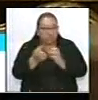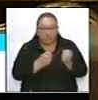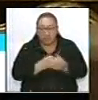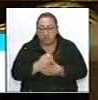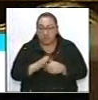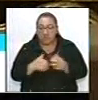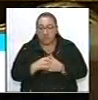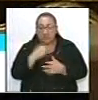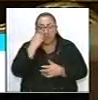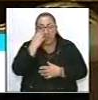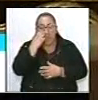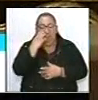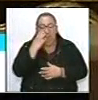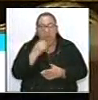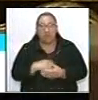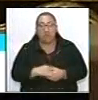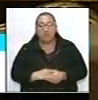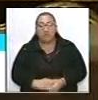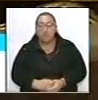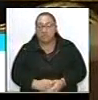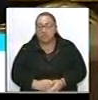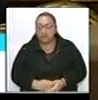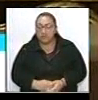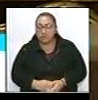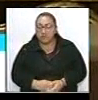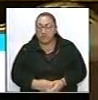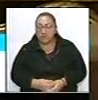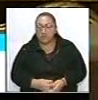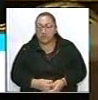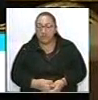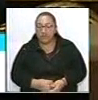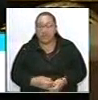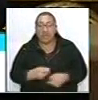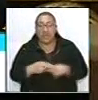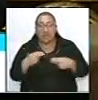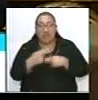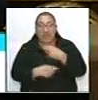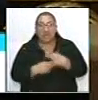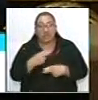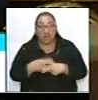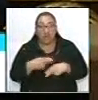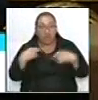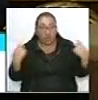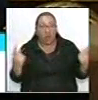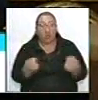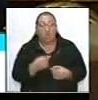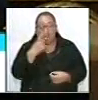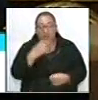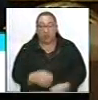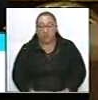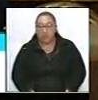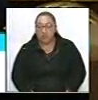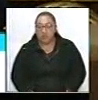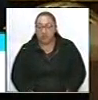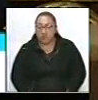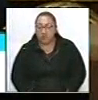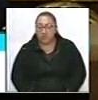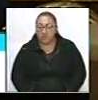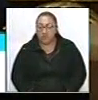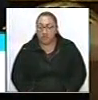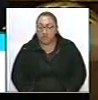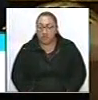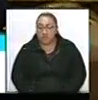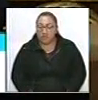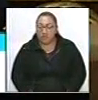Podría ser esa misma, pero el impacto es nacional. Lo que queremos es que tenga un impacto nacional. El serenazgo